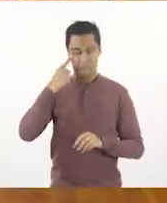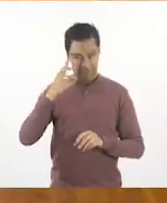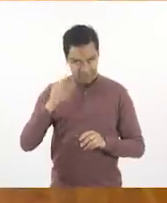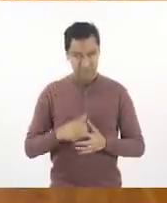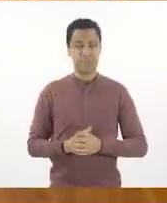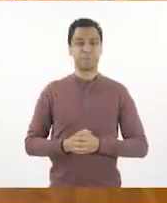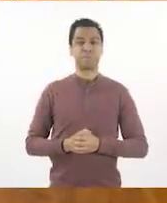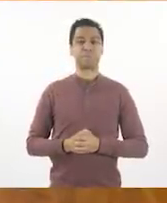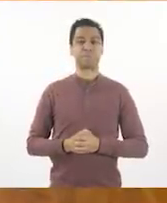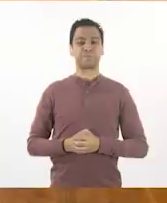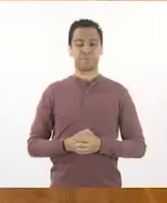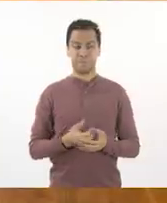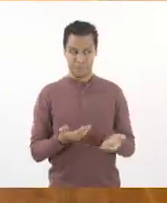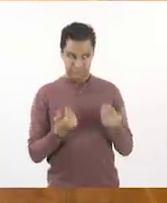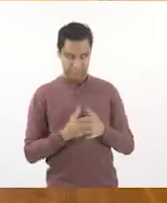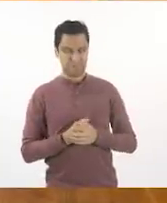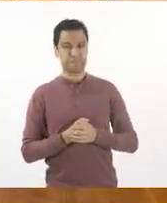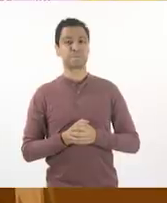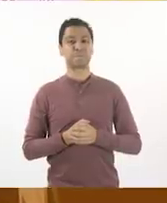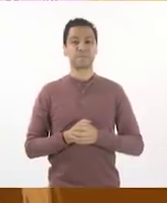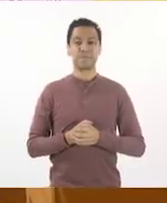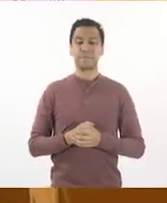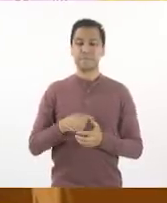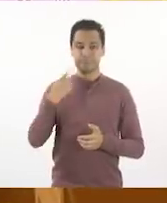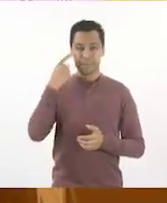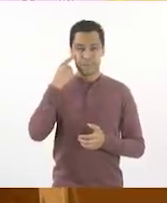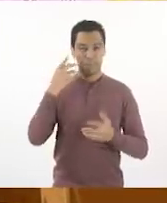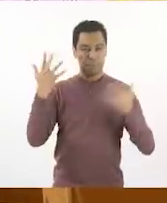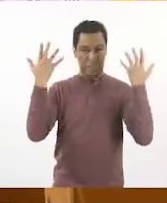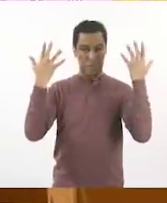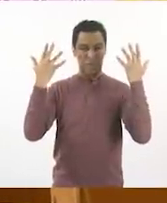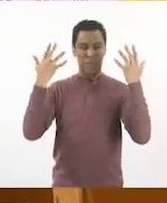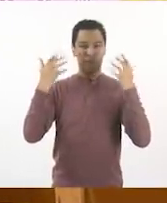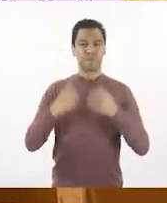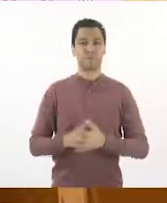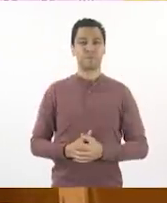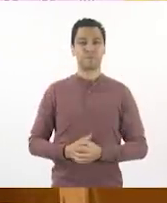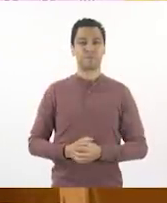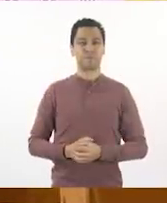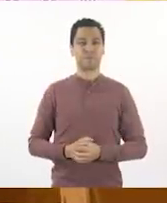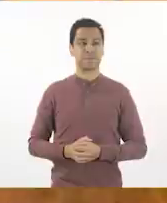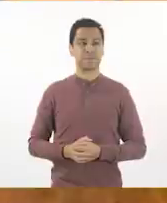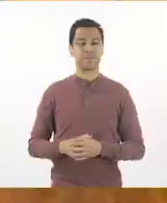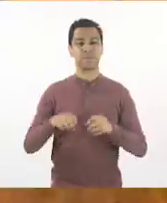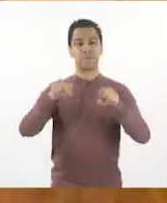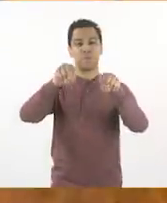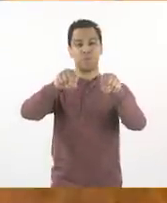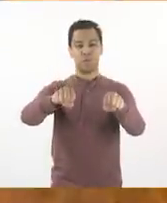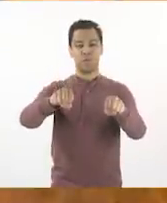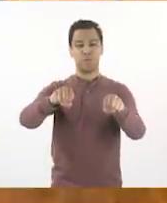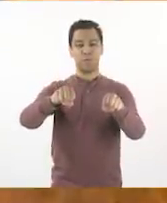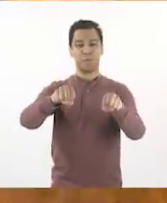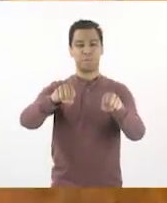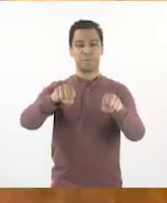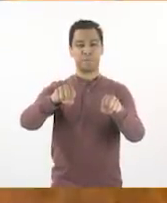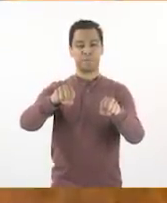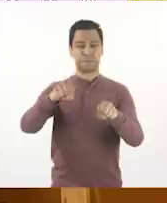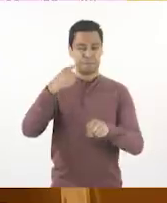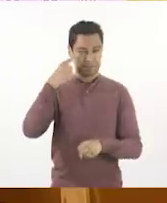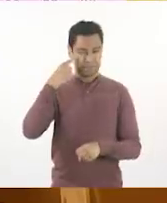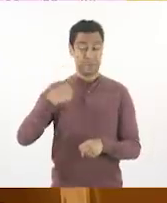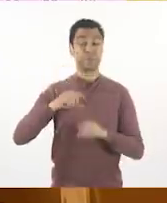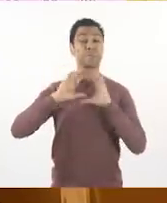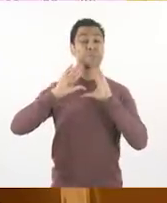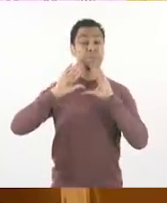sí. ¿Quieres? Sí, sí, sí. Bueno, sí, me gusta. Vamos a poner nuestras manos, cerramos el puño y te voy a